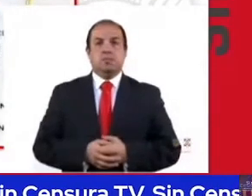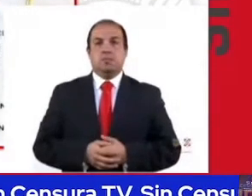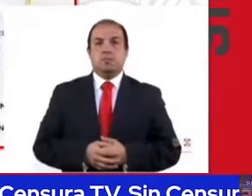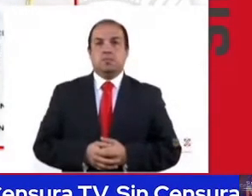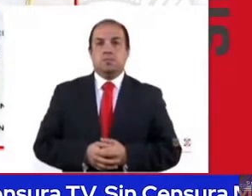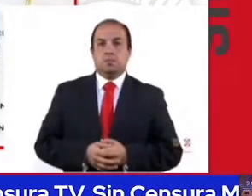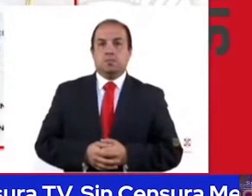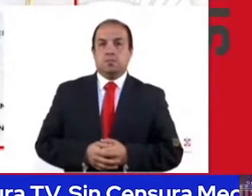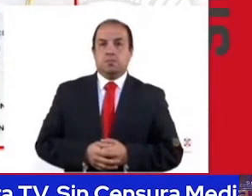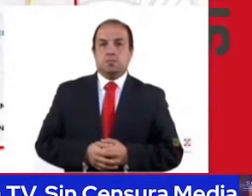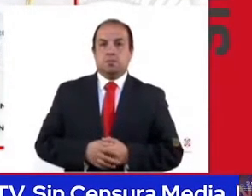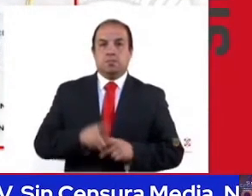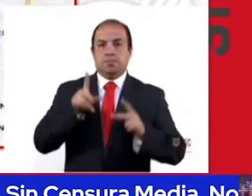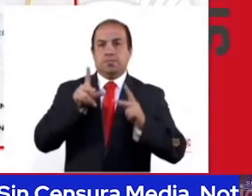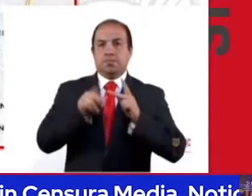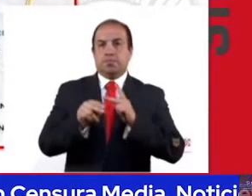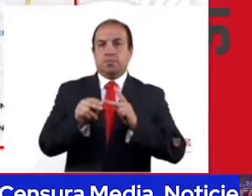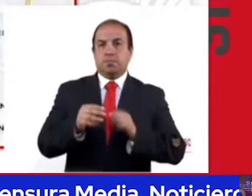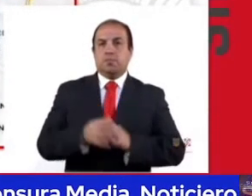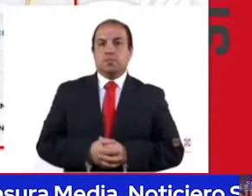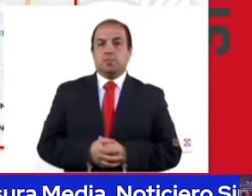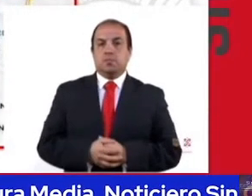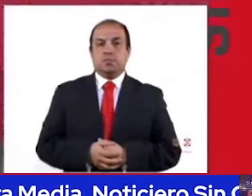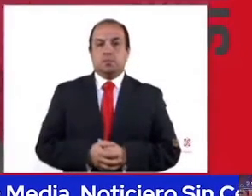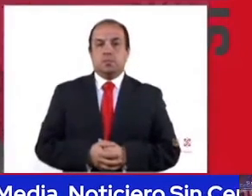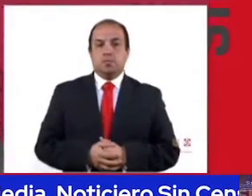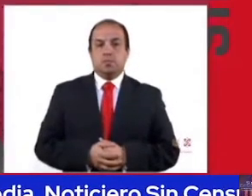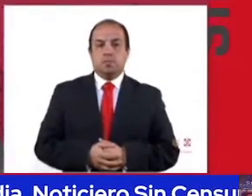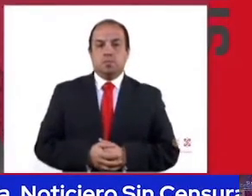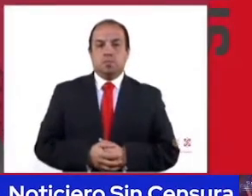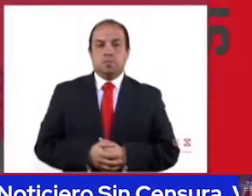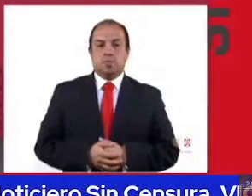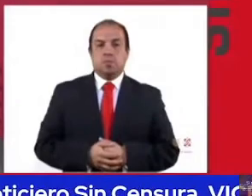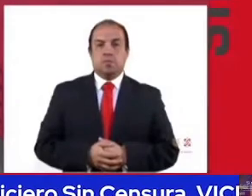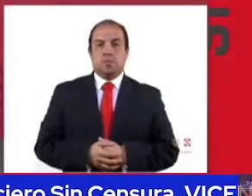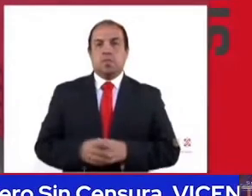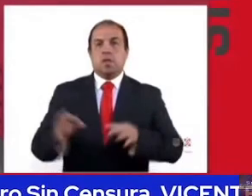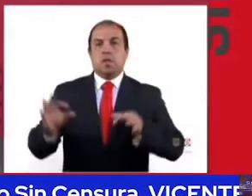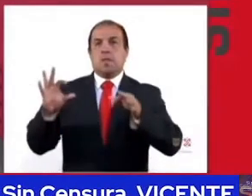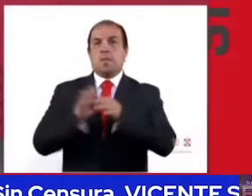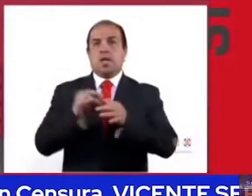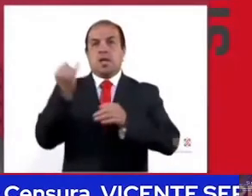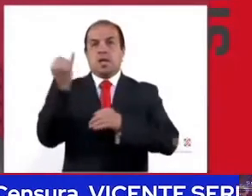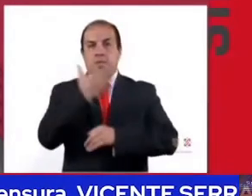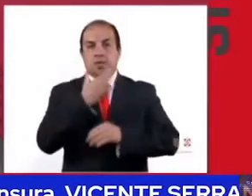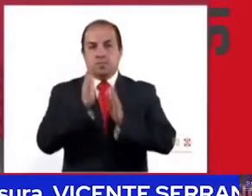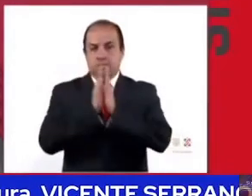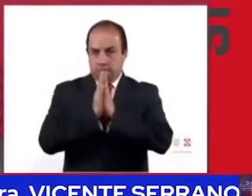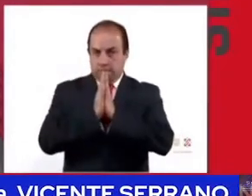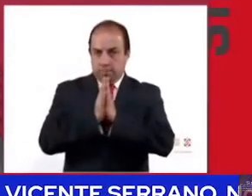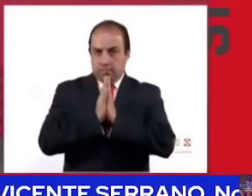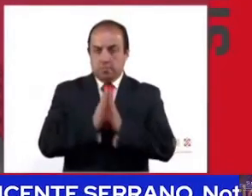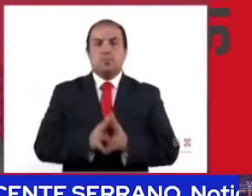¿Perdón? Sí. Para que puedan poner la misma imagen. Quita esa imagen, por favor.